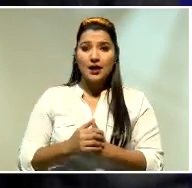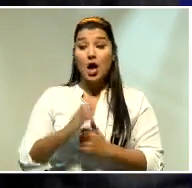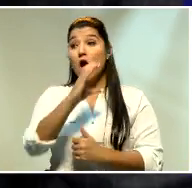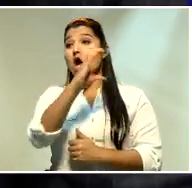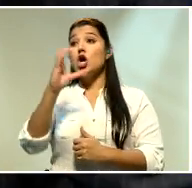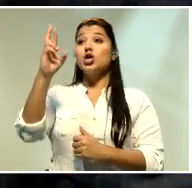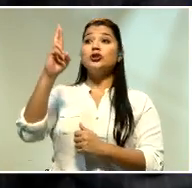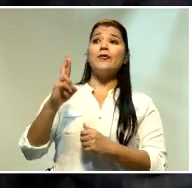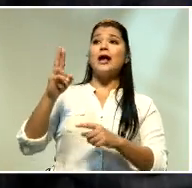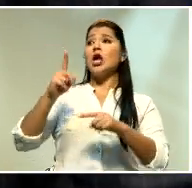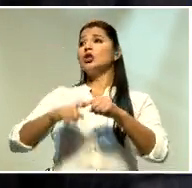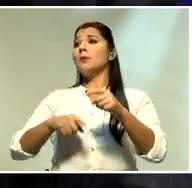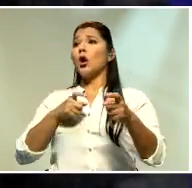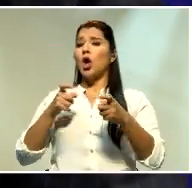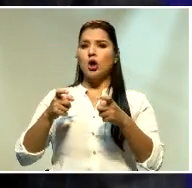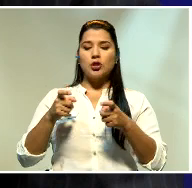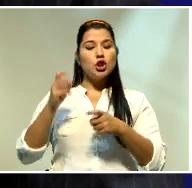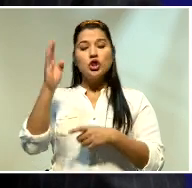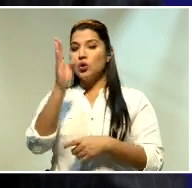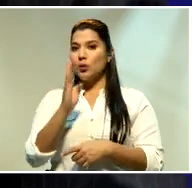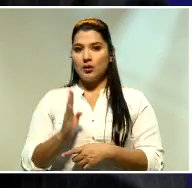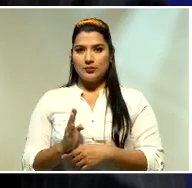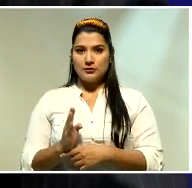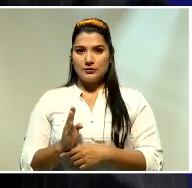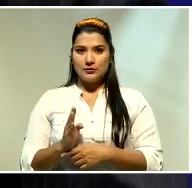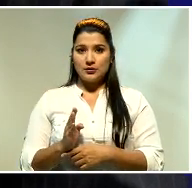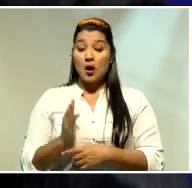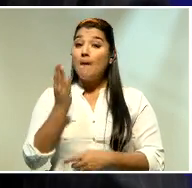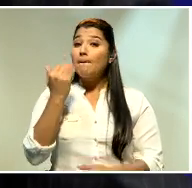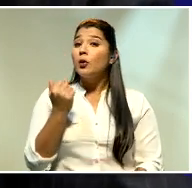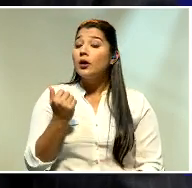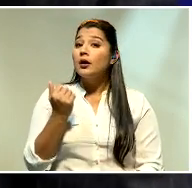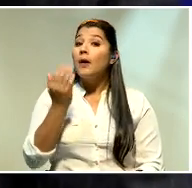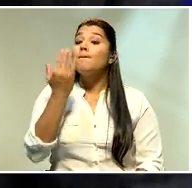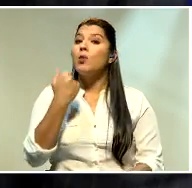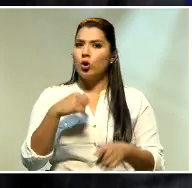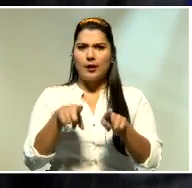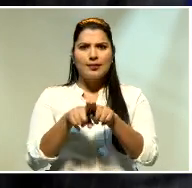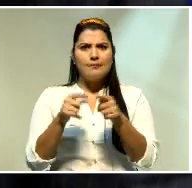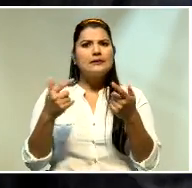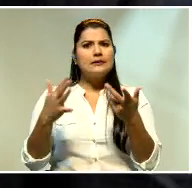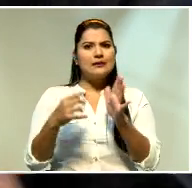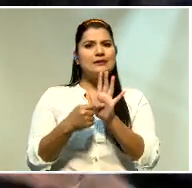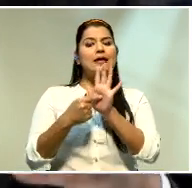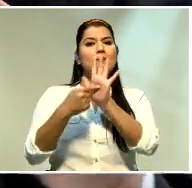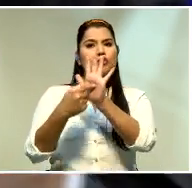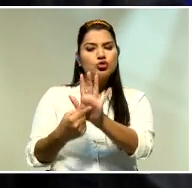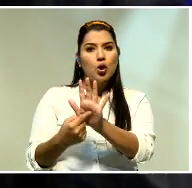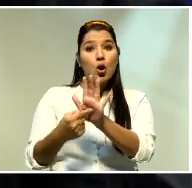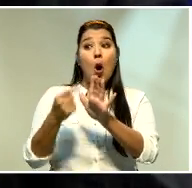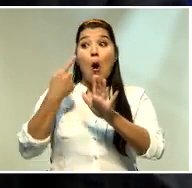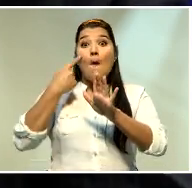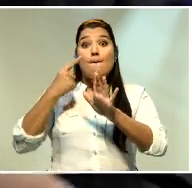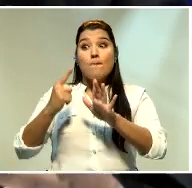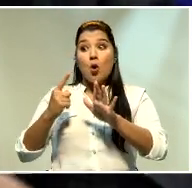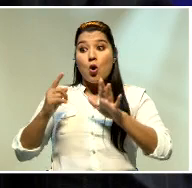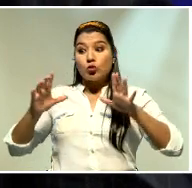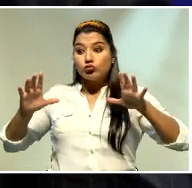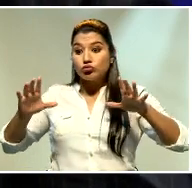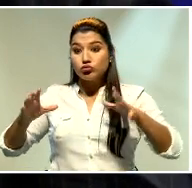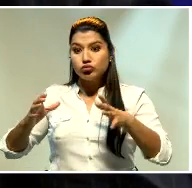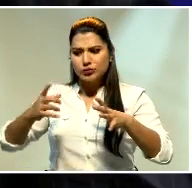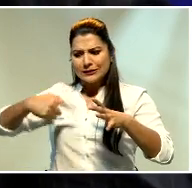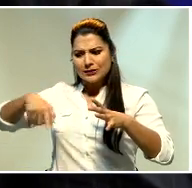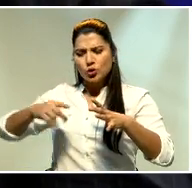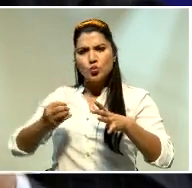Costa Rica es ingobernable. Nunca. Porque también se ha demostrado por la unión de voluntades, de muchas